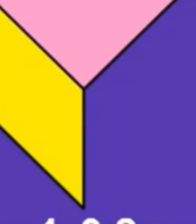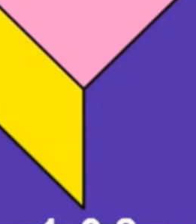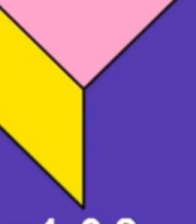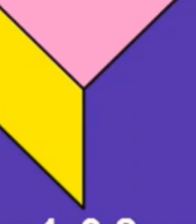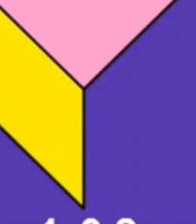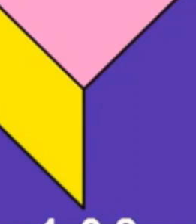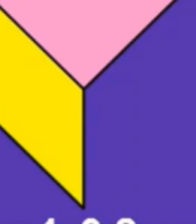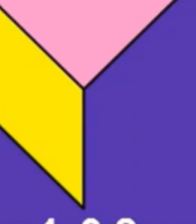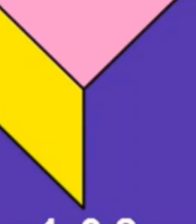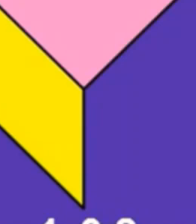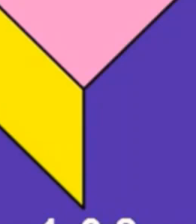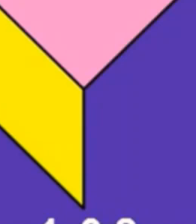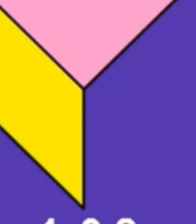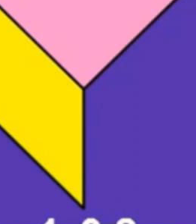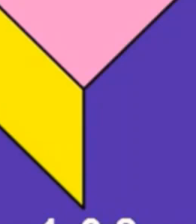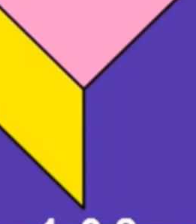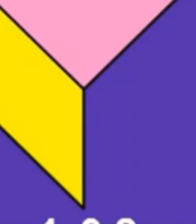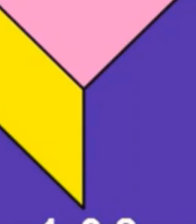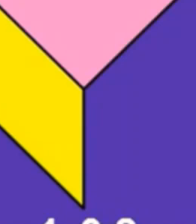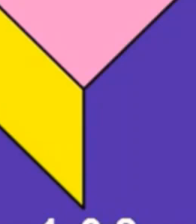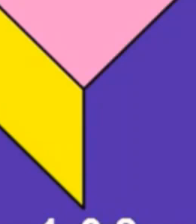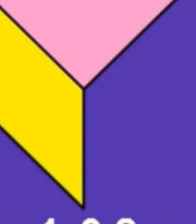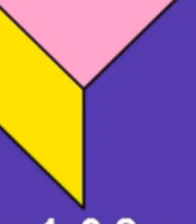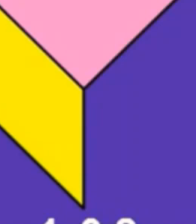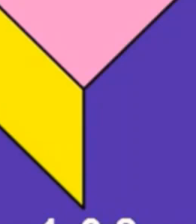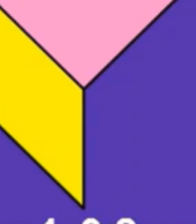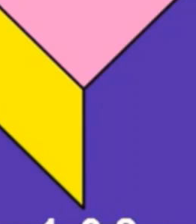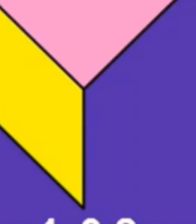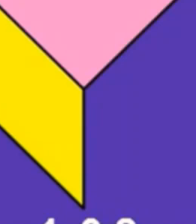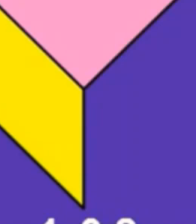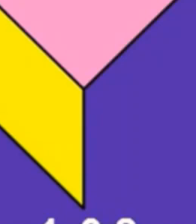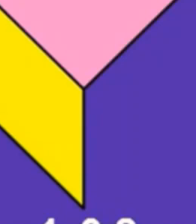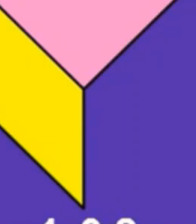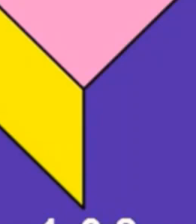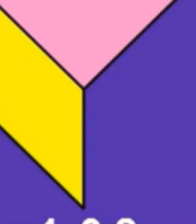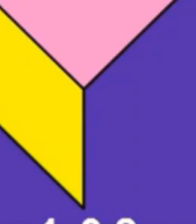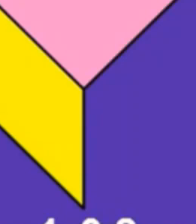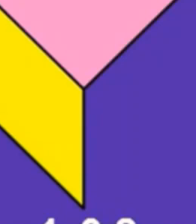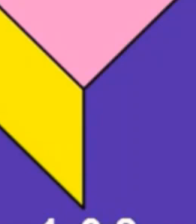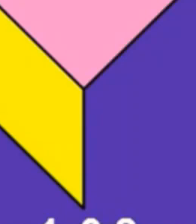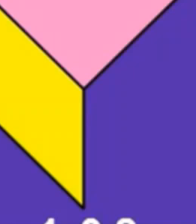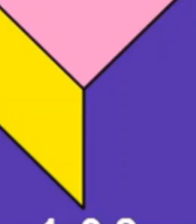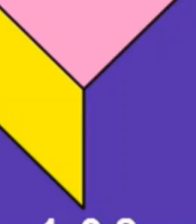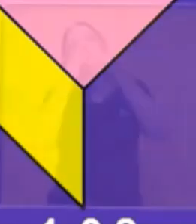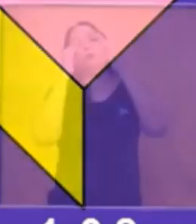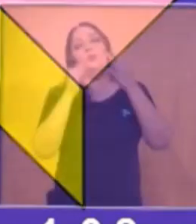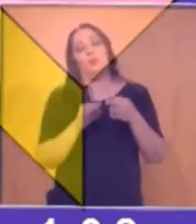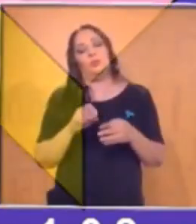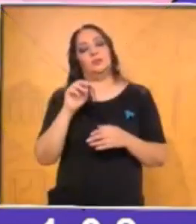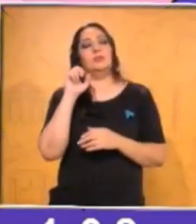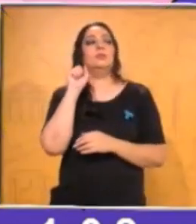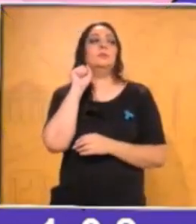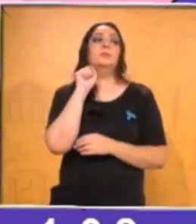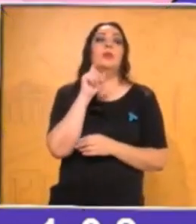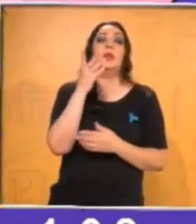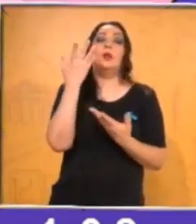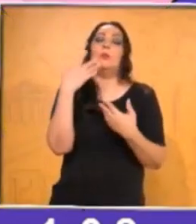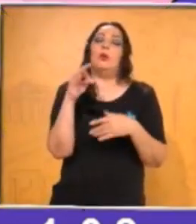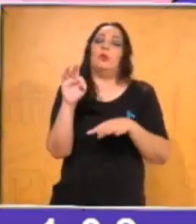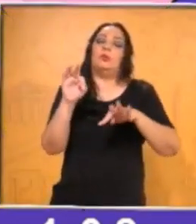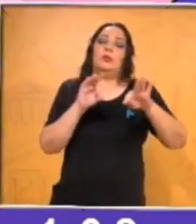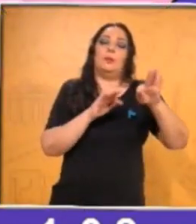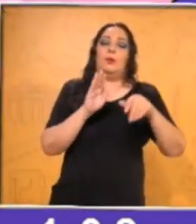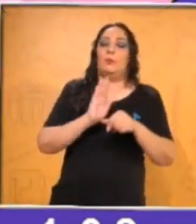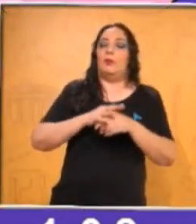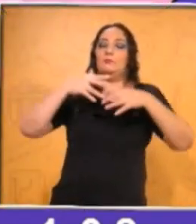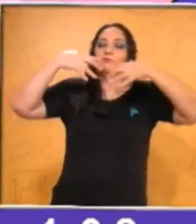te relaja bastante, porque recortas, doblas y demás. Ahora, formar las figuras también, ya sería un poquito, trabajar un poquito más con